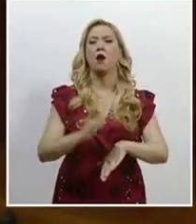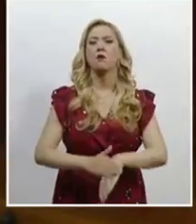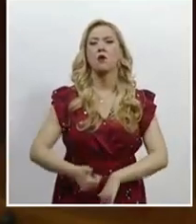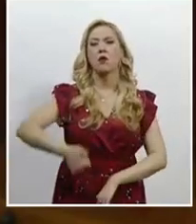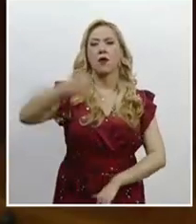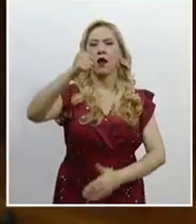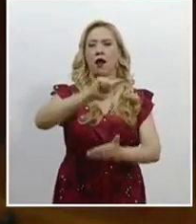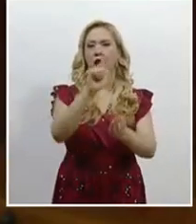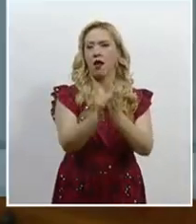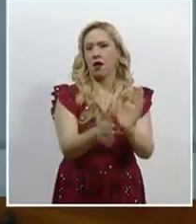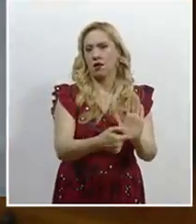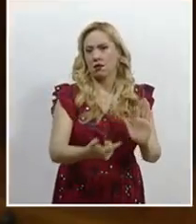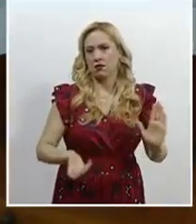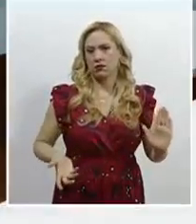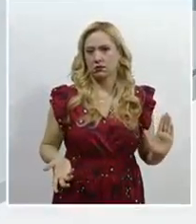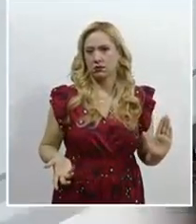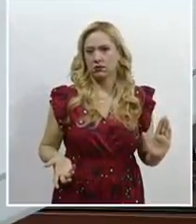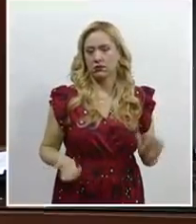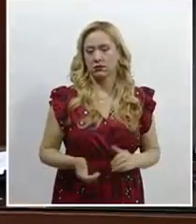decreto cuestionado.